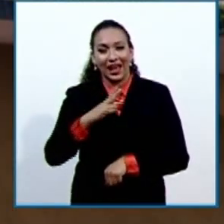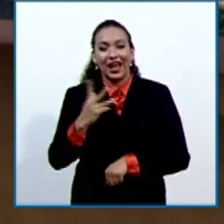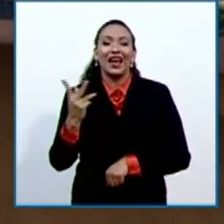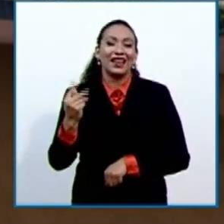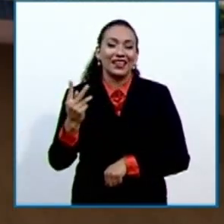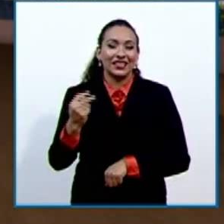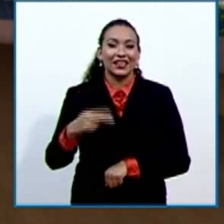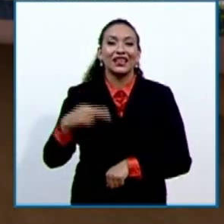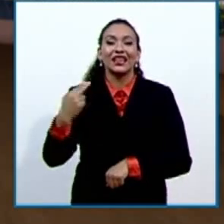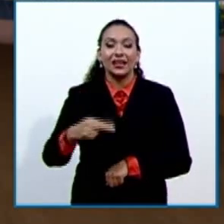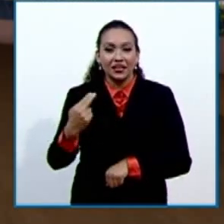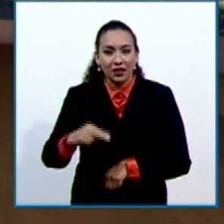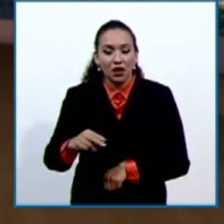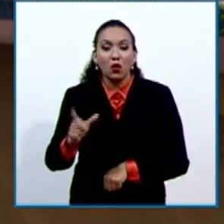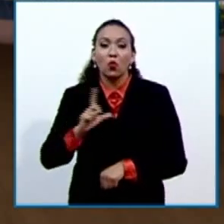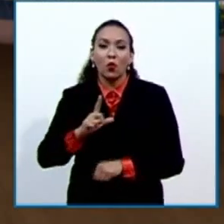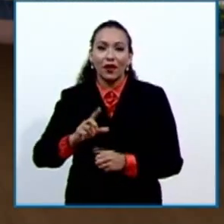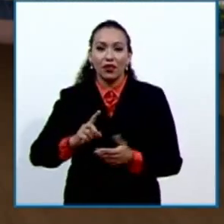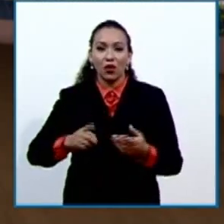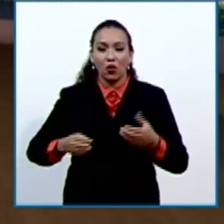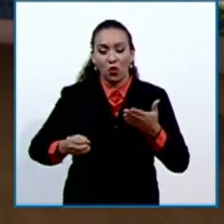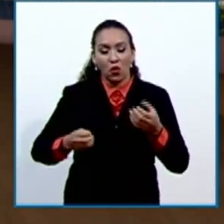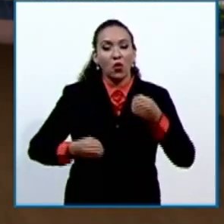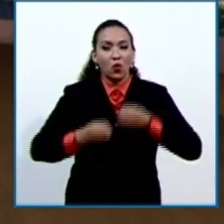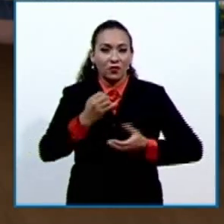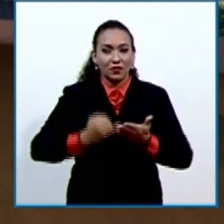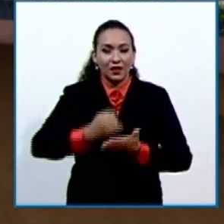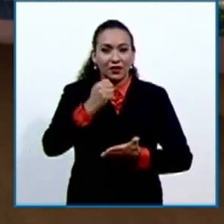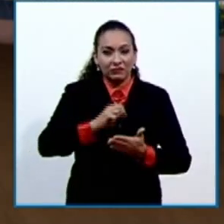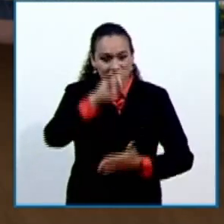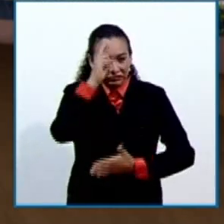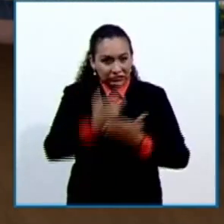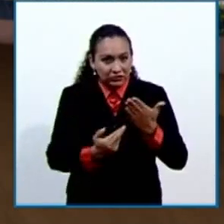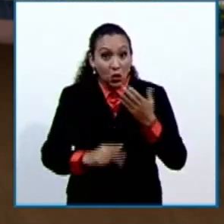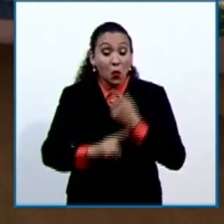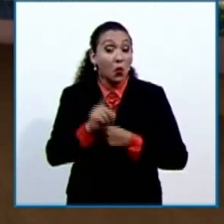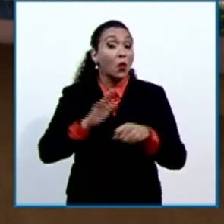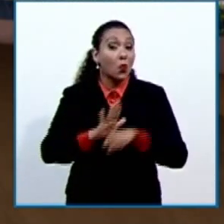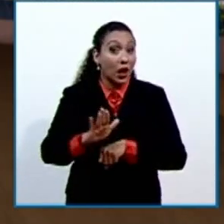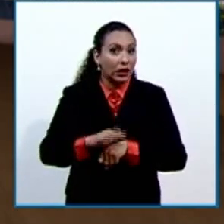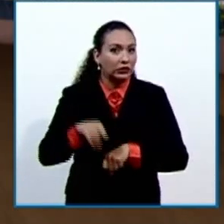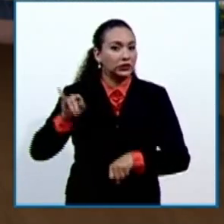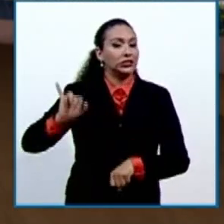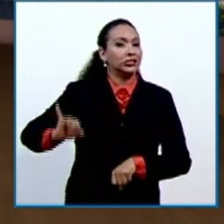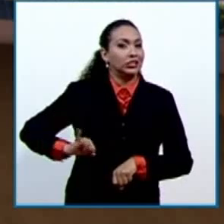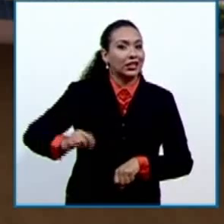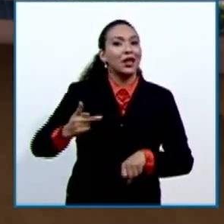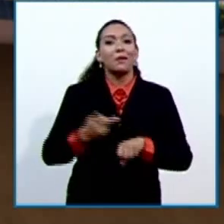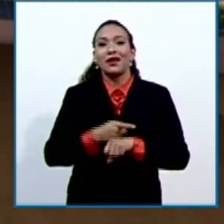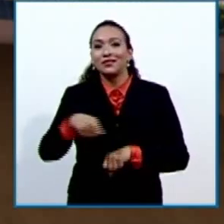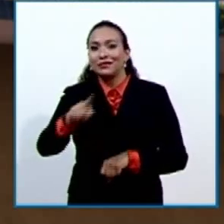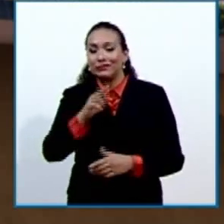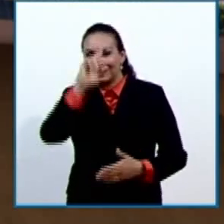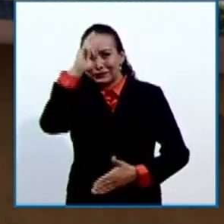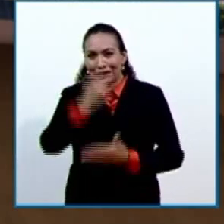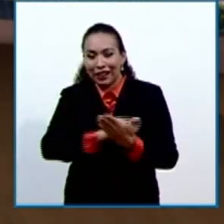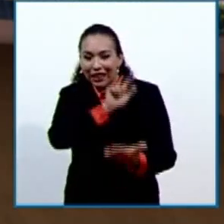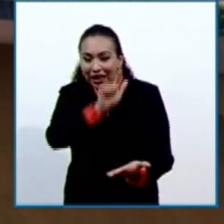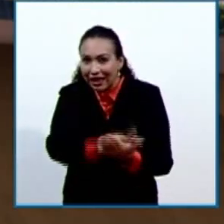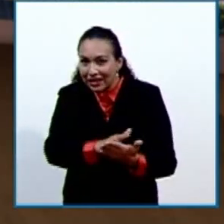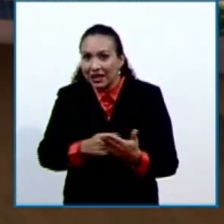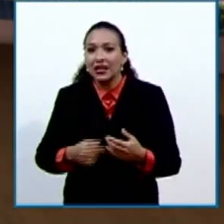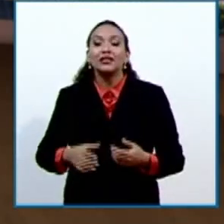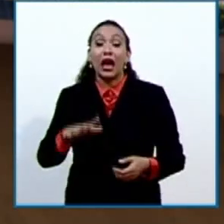El Desacato a las Decisiones Judiciales y sus implicaciones, que propicia justamente desacatar las